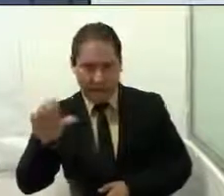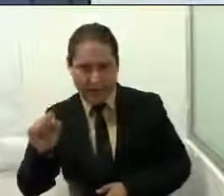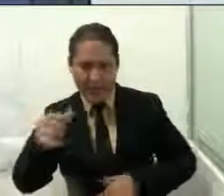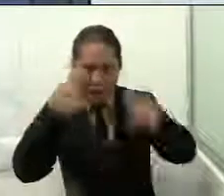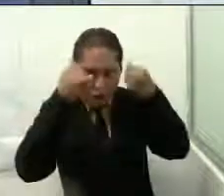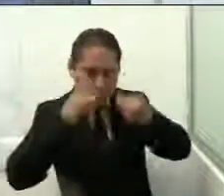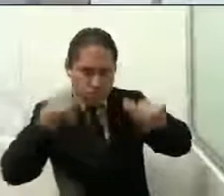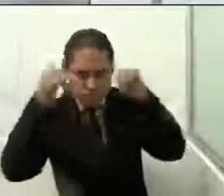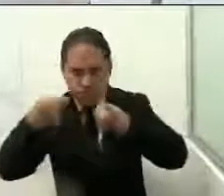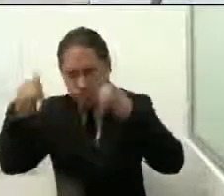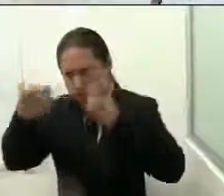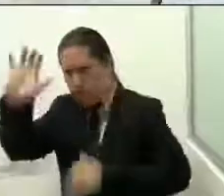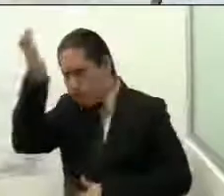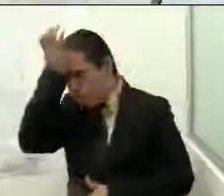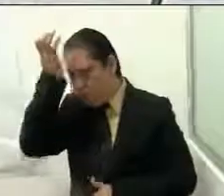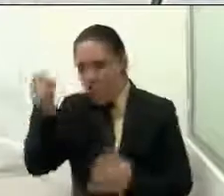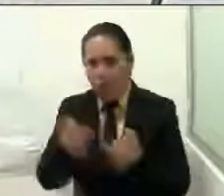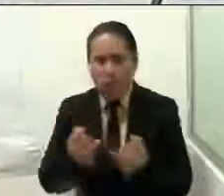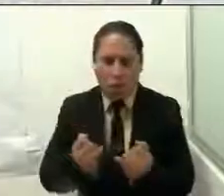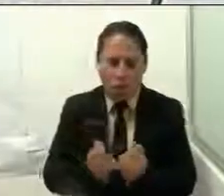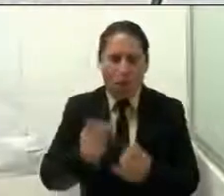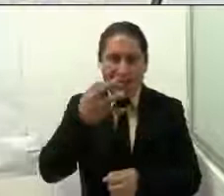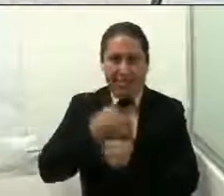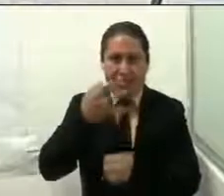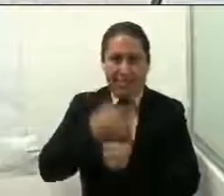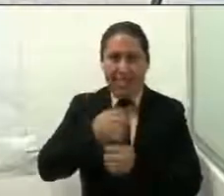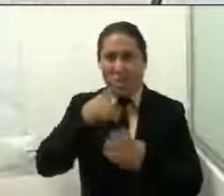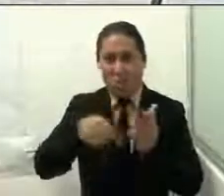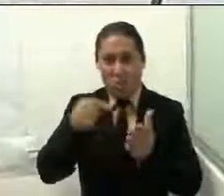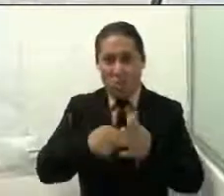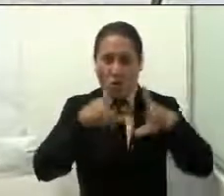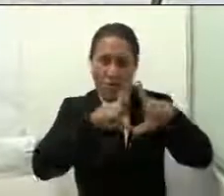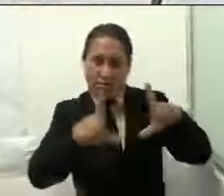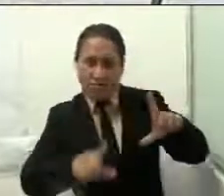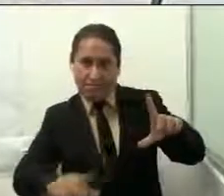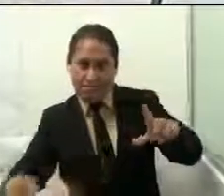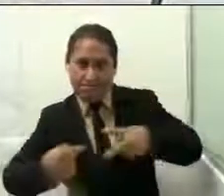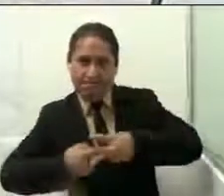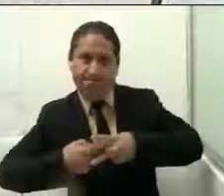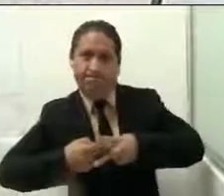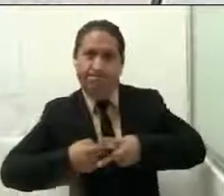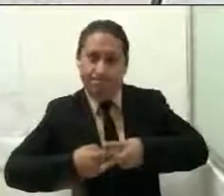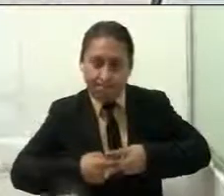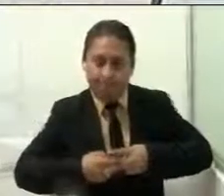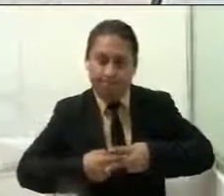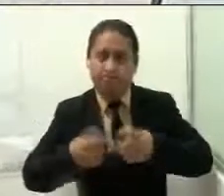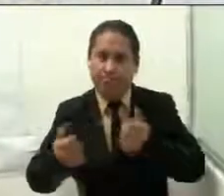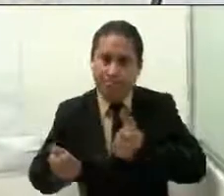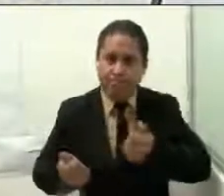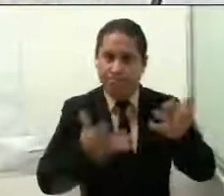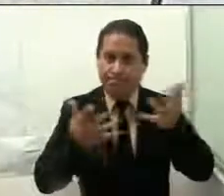de bovinos ocupando el tercer lugar nacional en inventario y se exportan